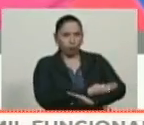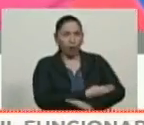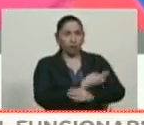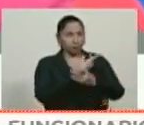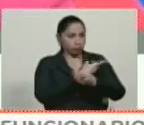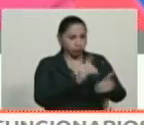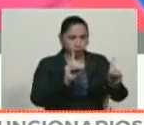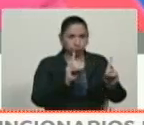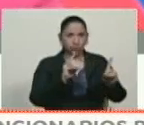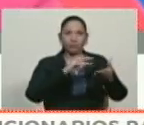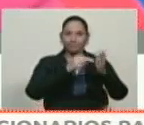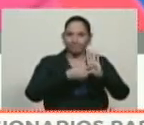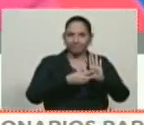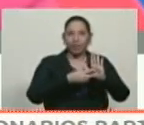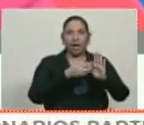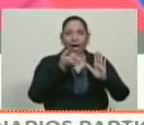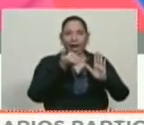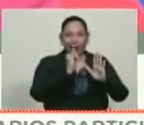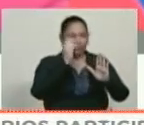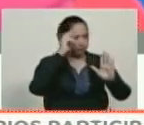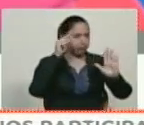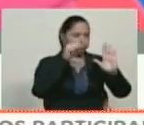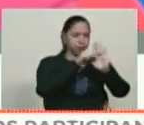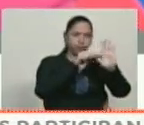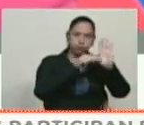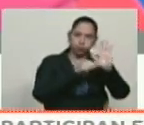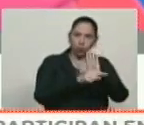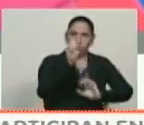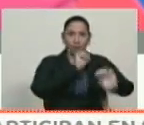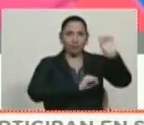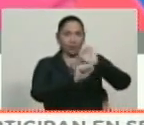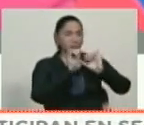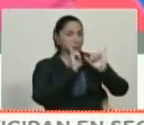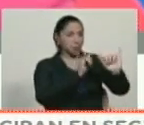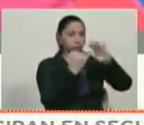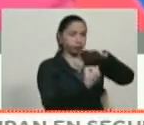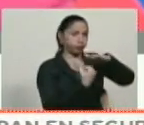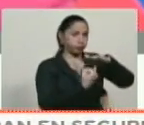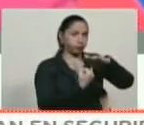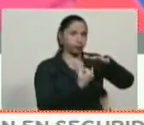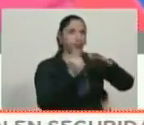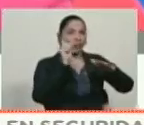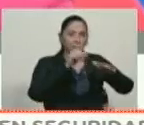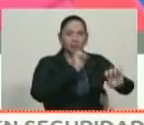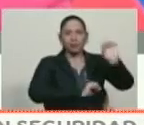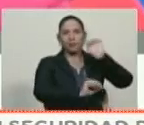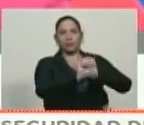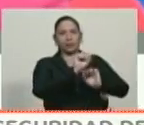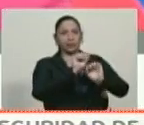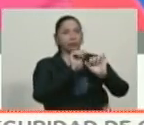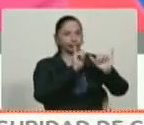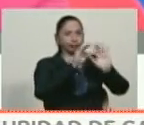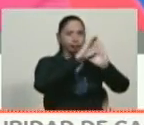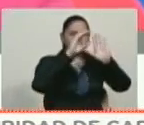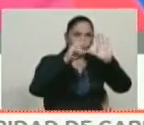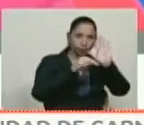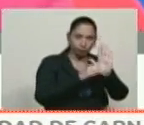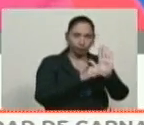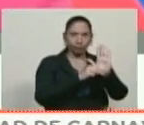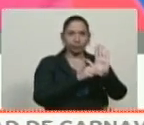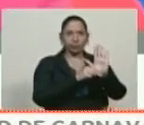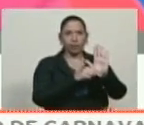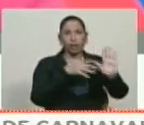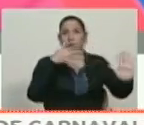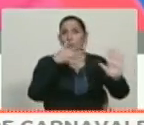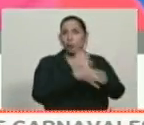democracia, que cuenta con los mecanismos para la defensa de su propia institucionalidad y para la defensa de su constitucionalidad.